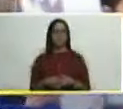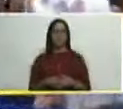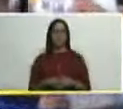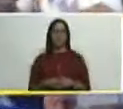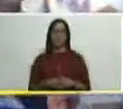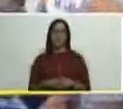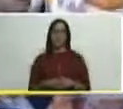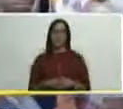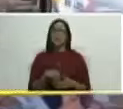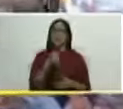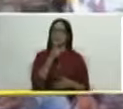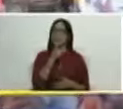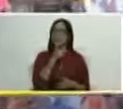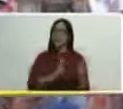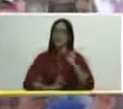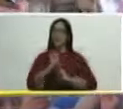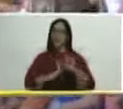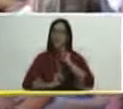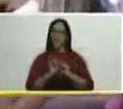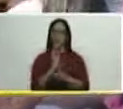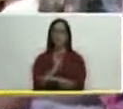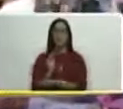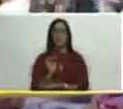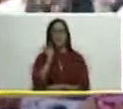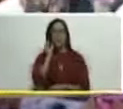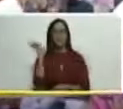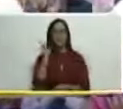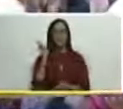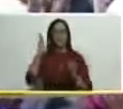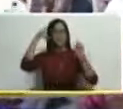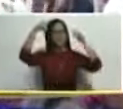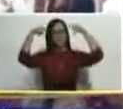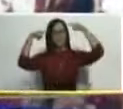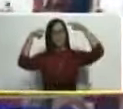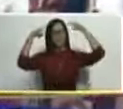venezolana quién defendió y protegió a la mujer